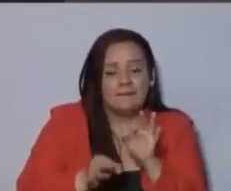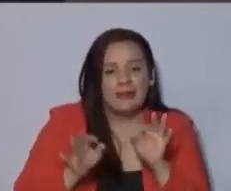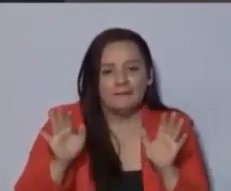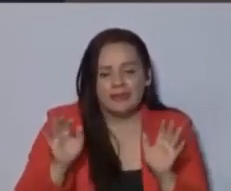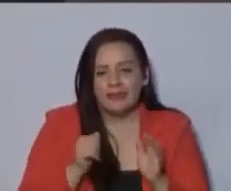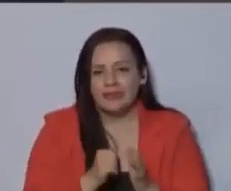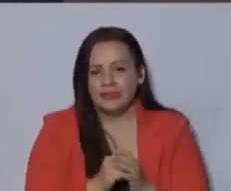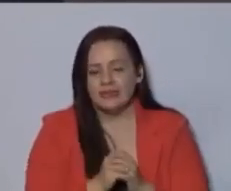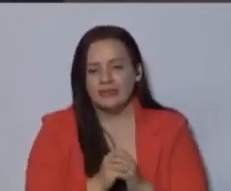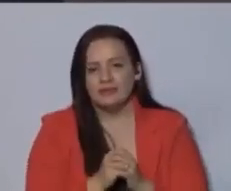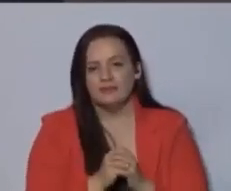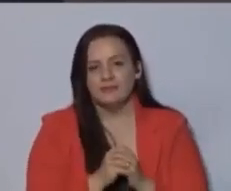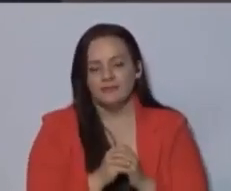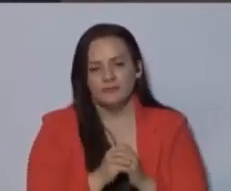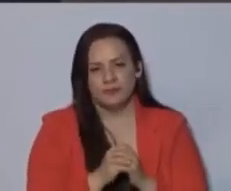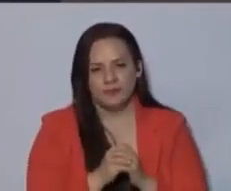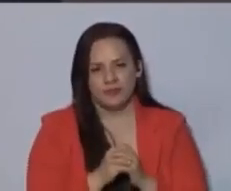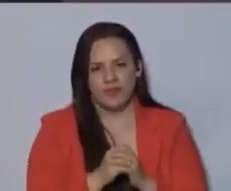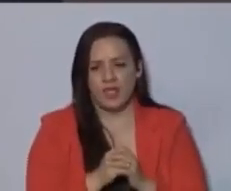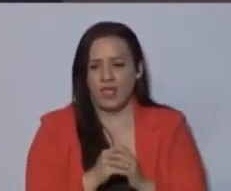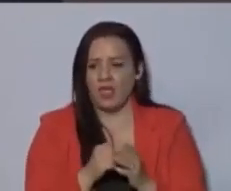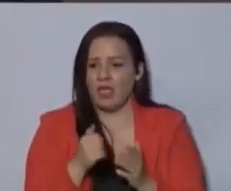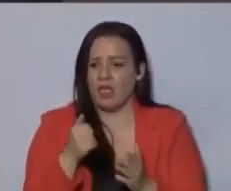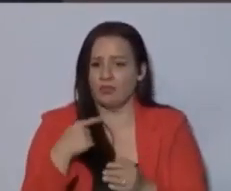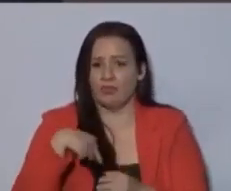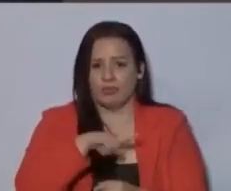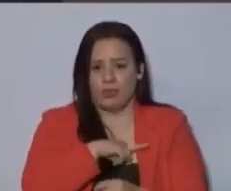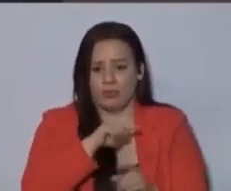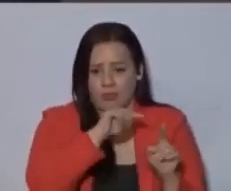simplemente a votar